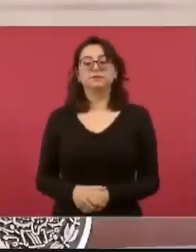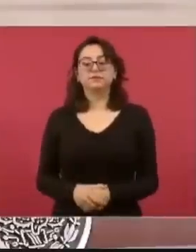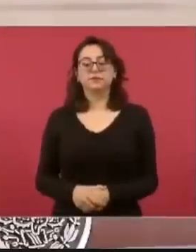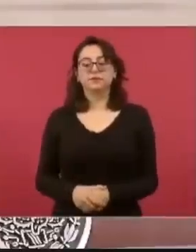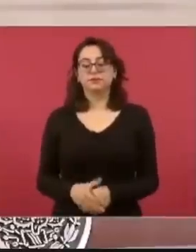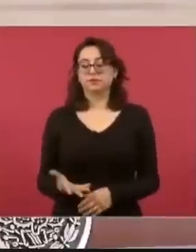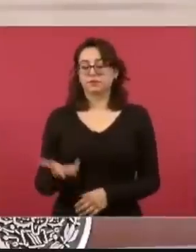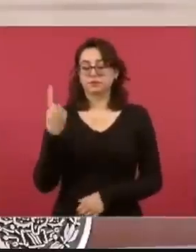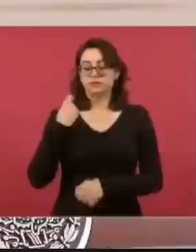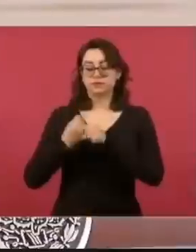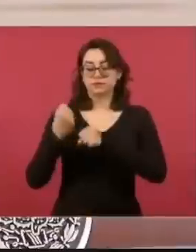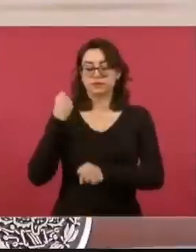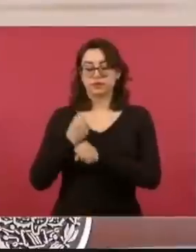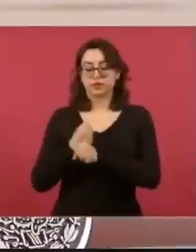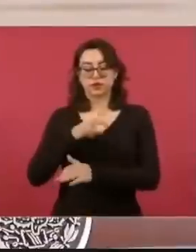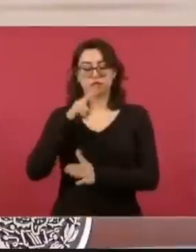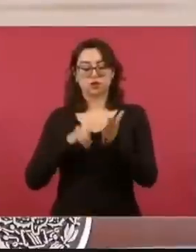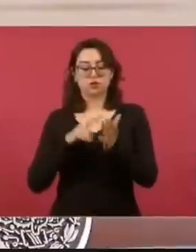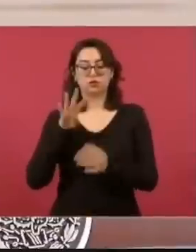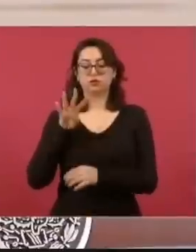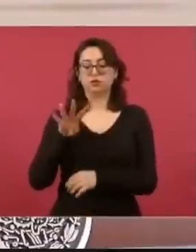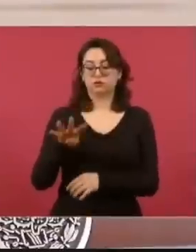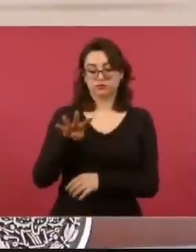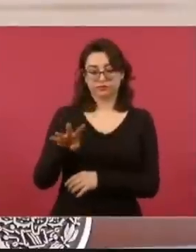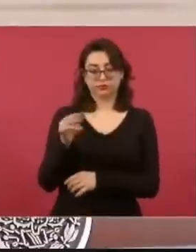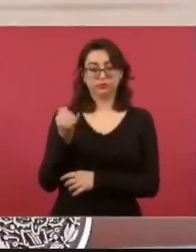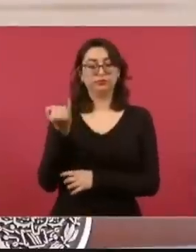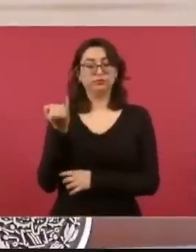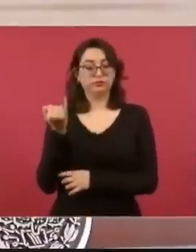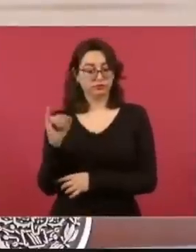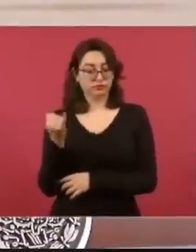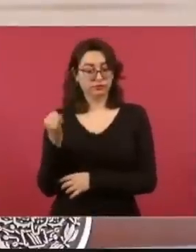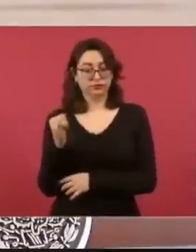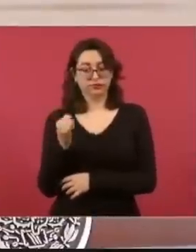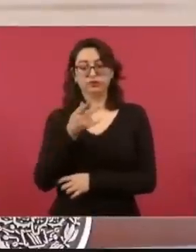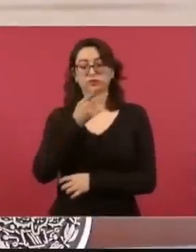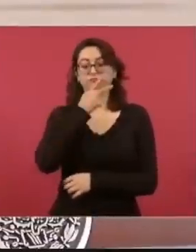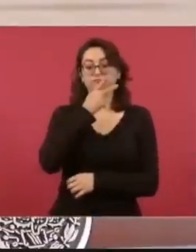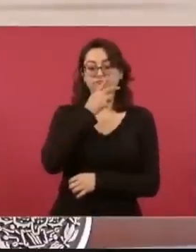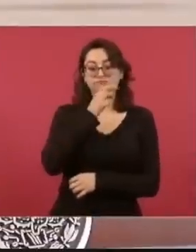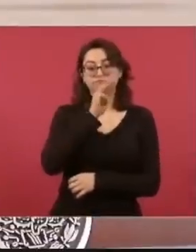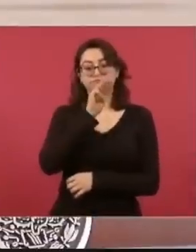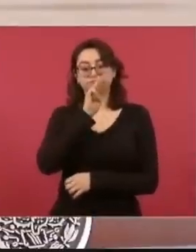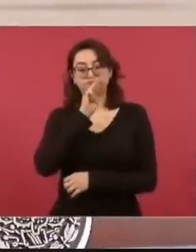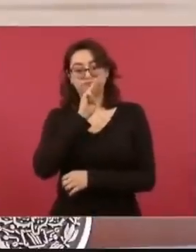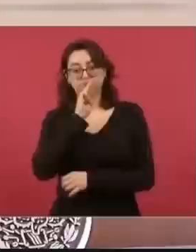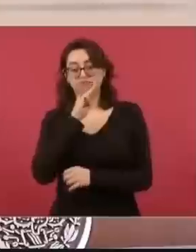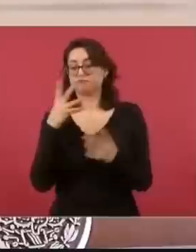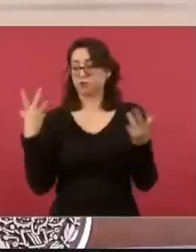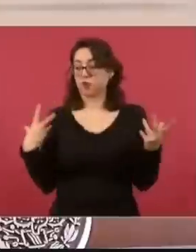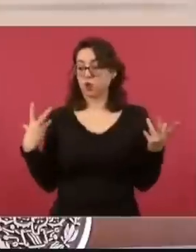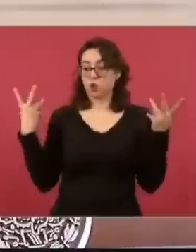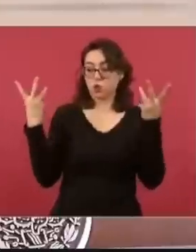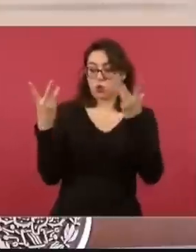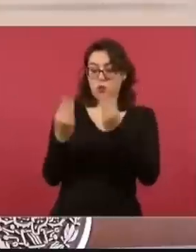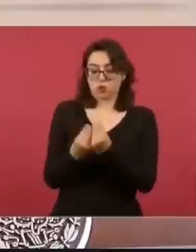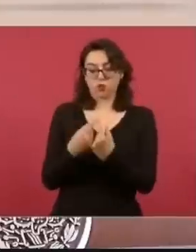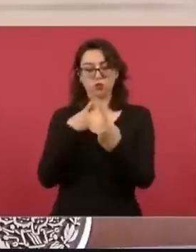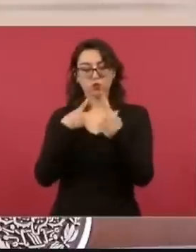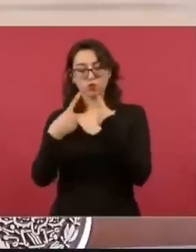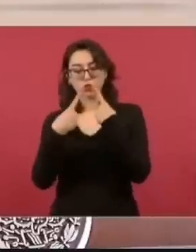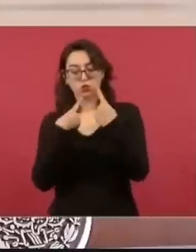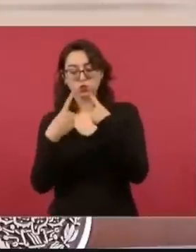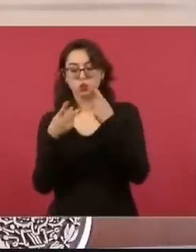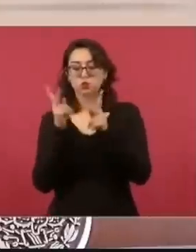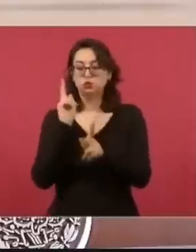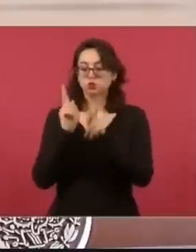López Obrador en junio del 2019 con las madres y padres de las de los niños